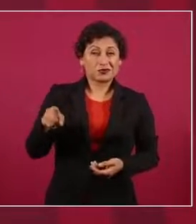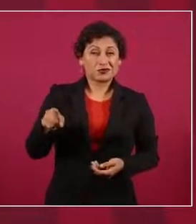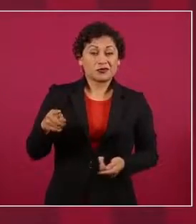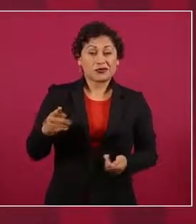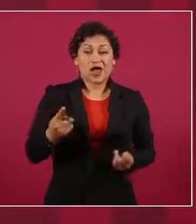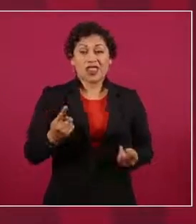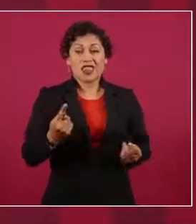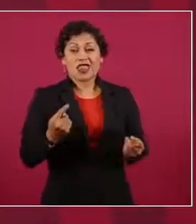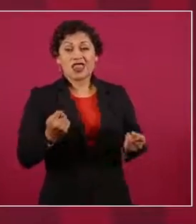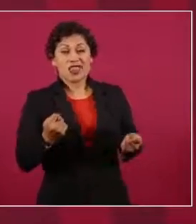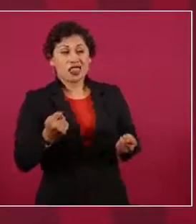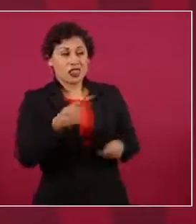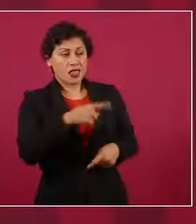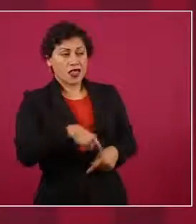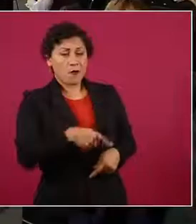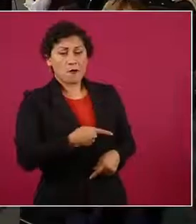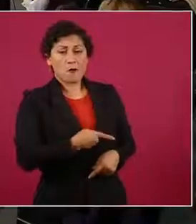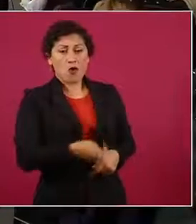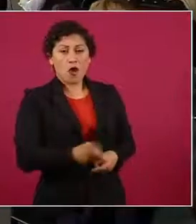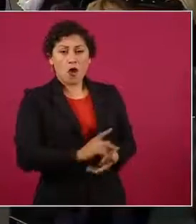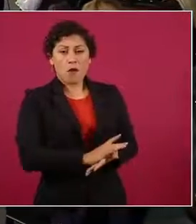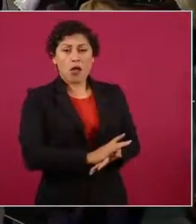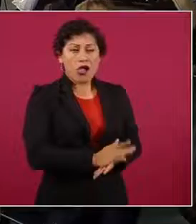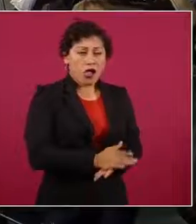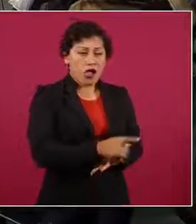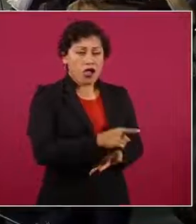el sufrimiento de la gente?